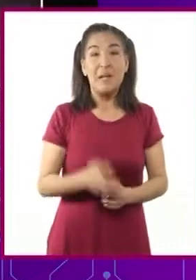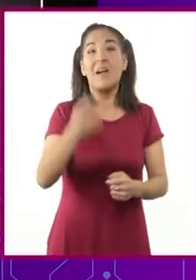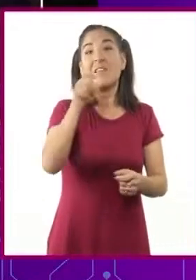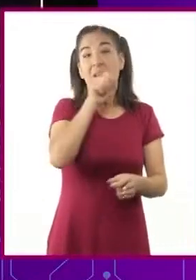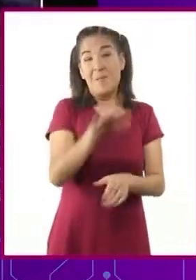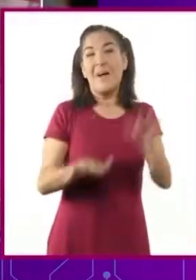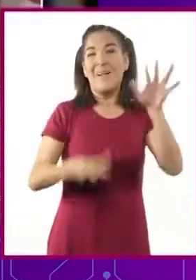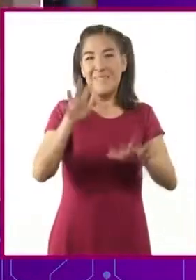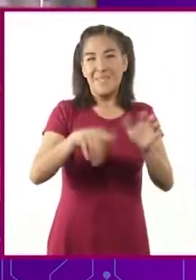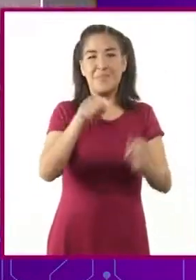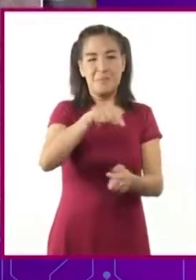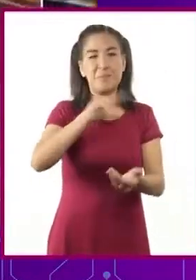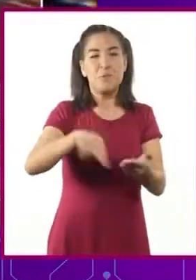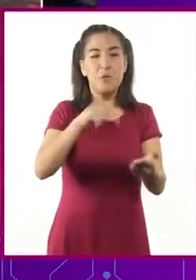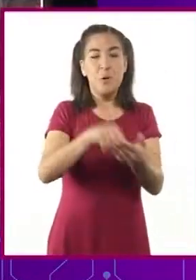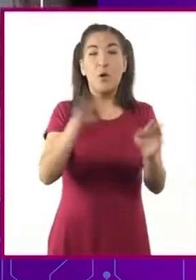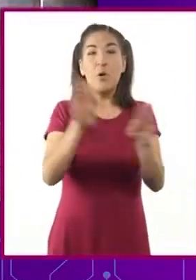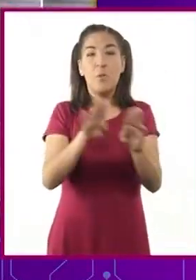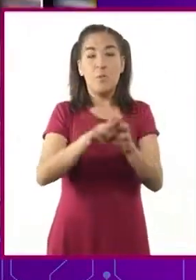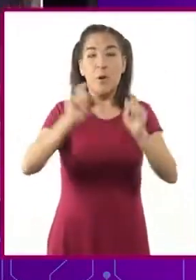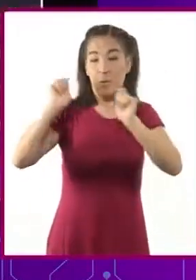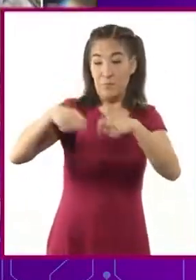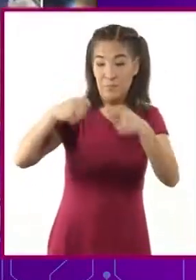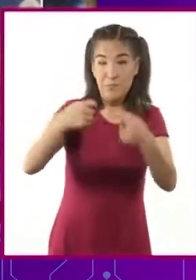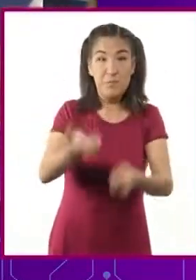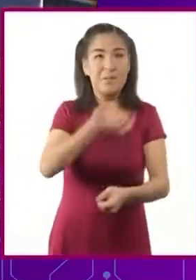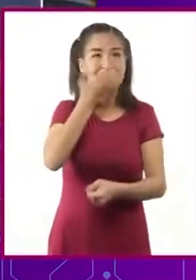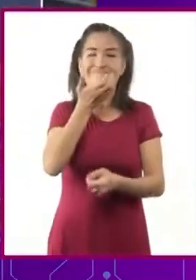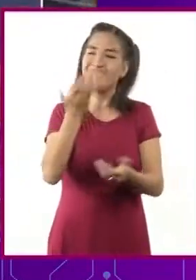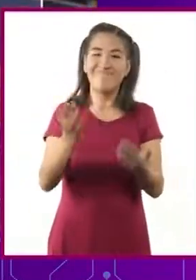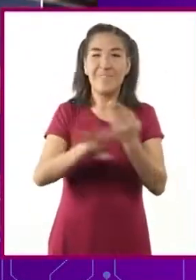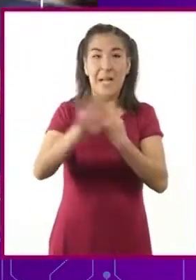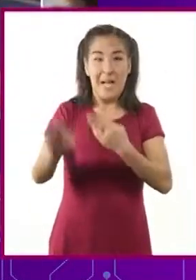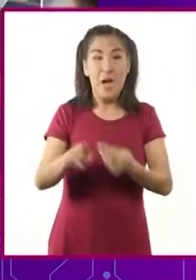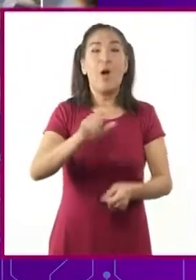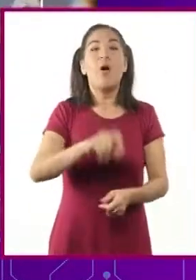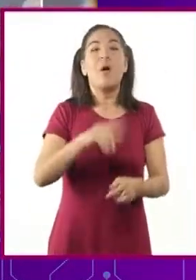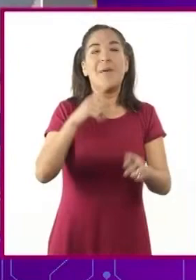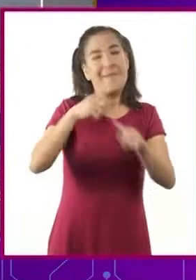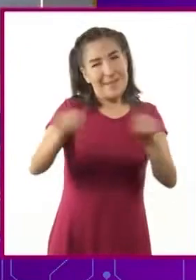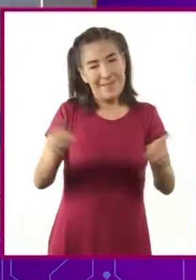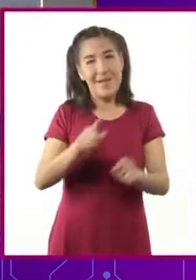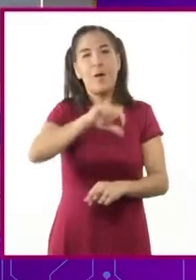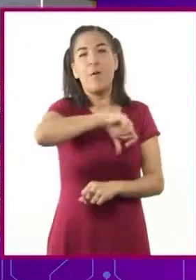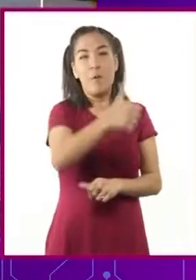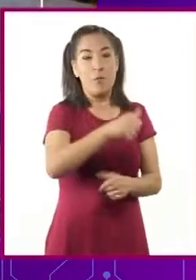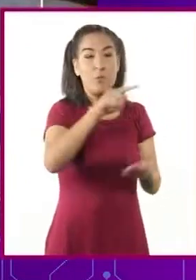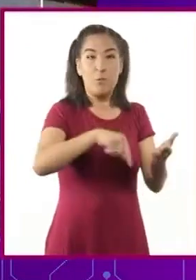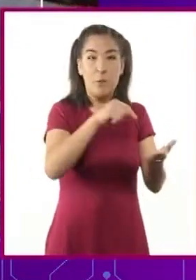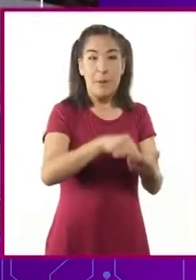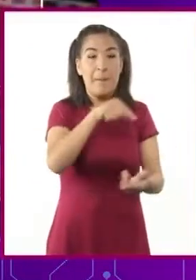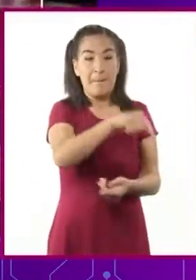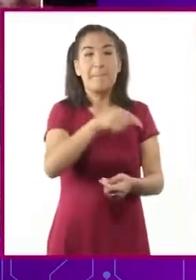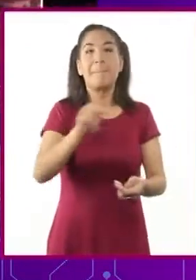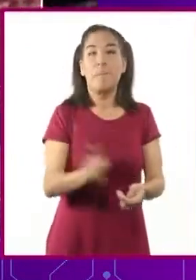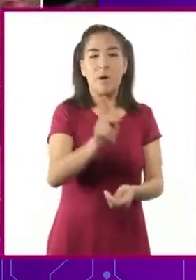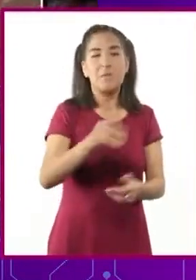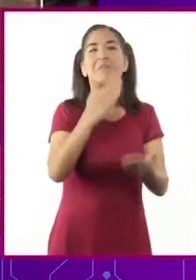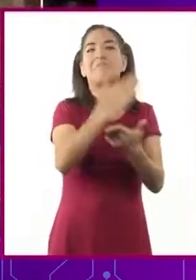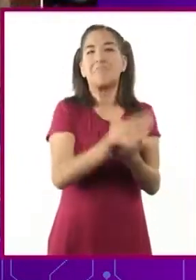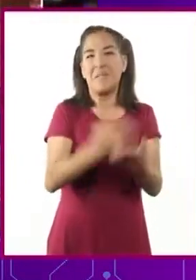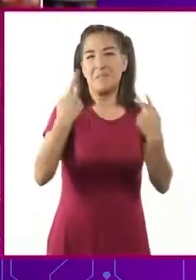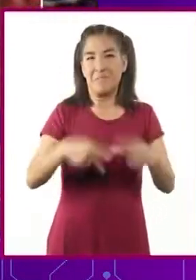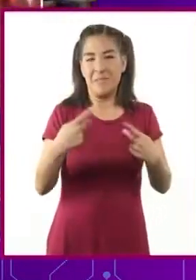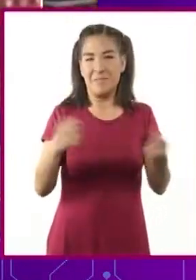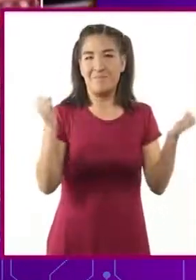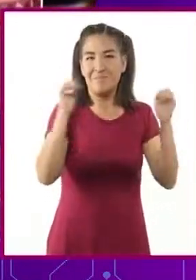general, su población no es apegada a tradiciones y costumbres. En cambio, los espacios rurales tienen menor número de habitantes. Como se